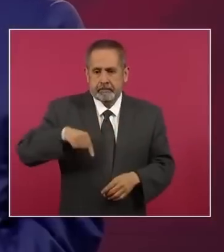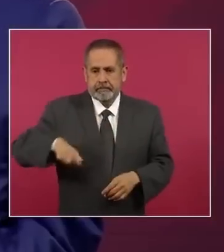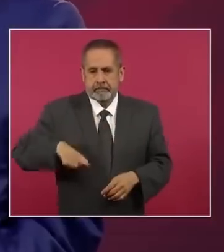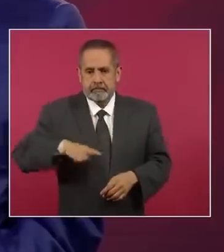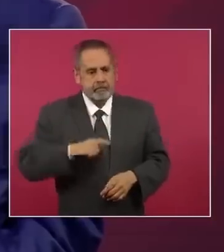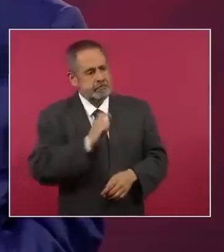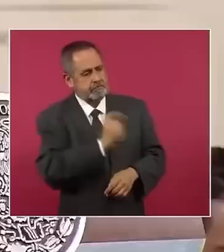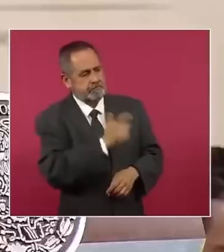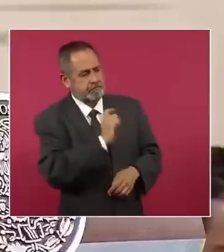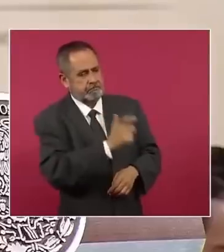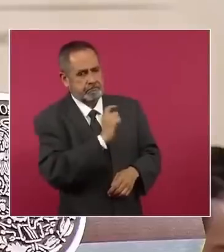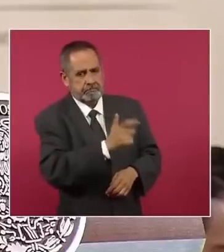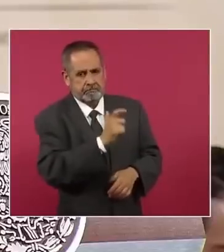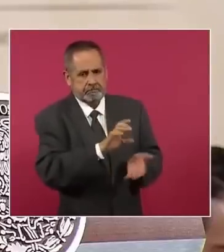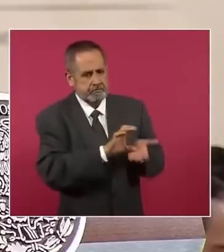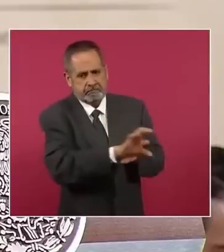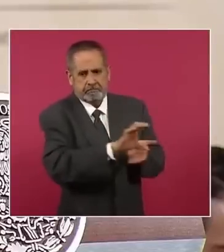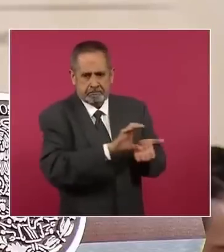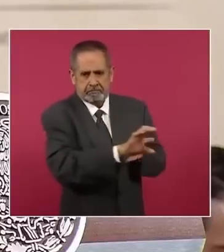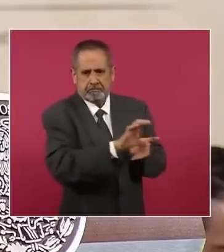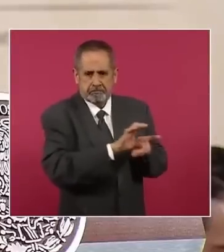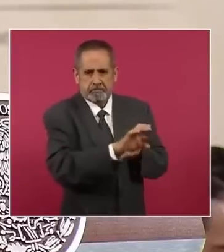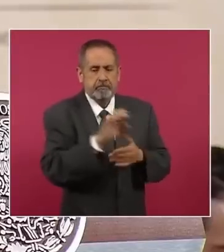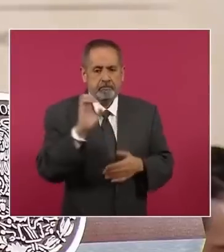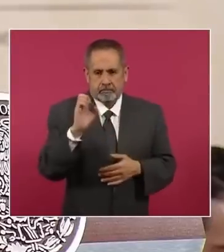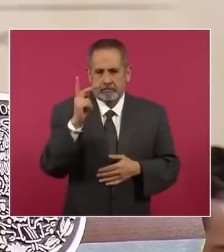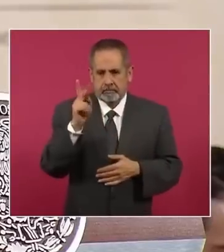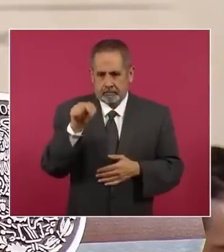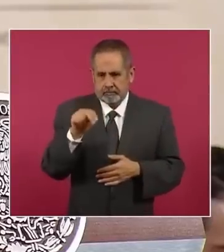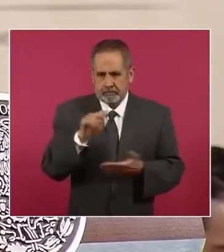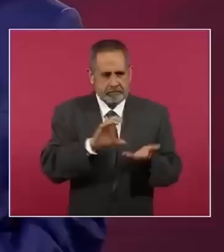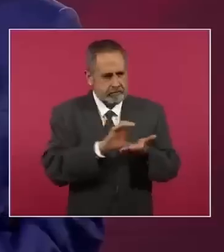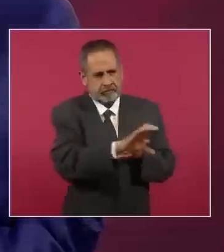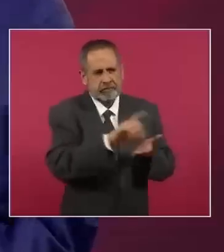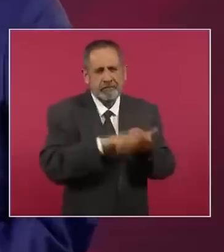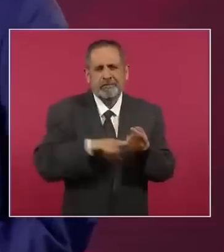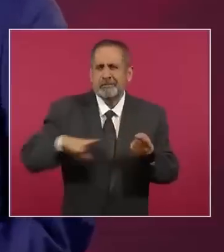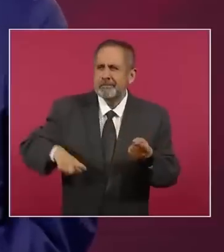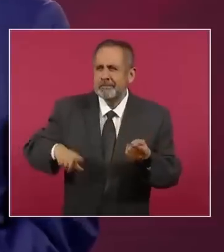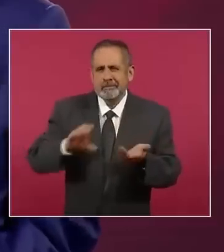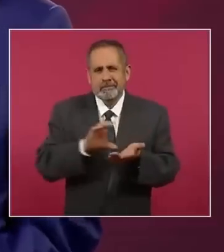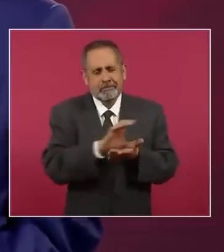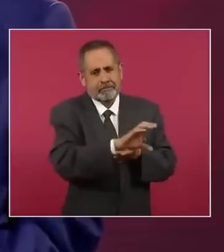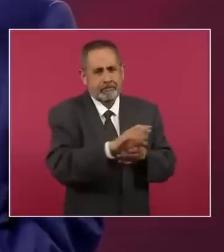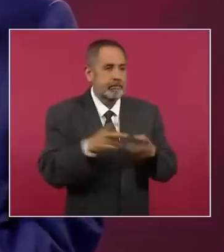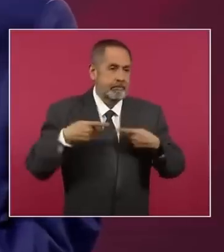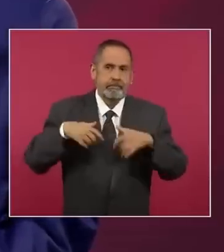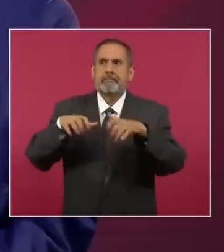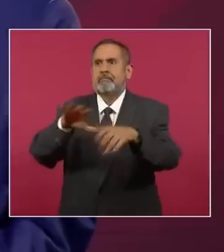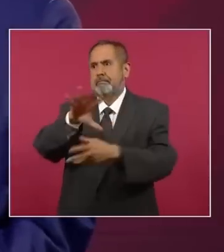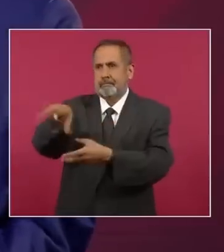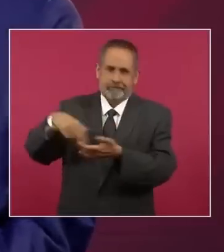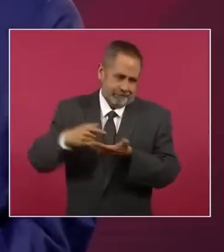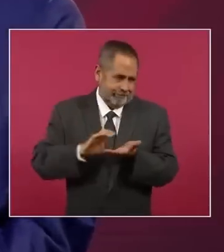O sea, le pagaba a Peña Nieto, mejor dicho, el gobierno, no, el pueblo.